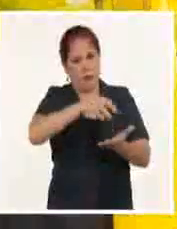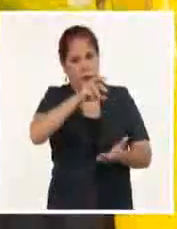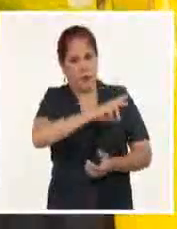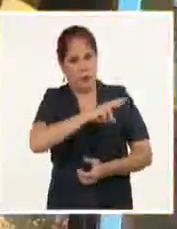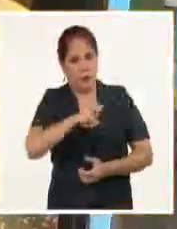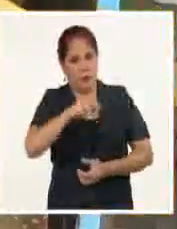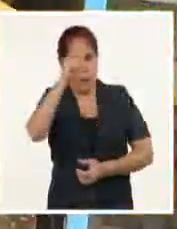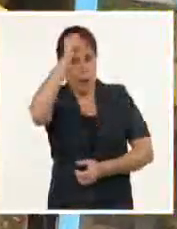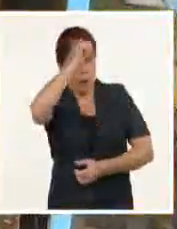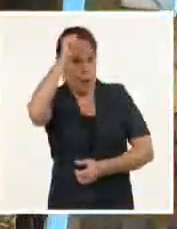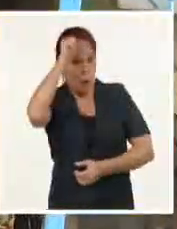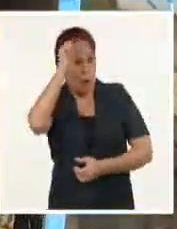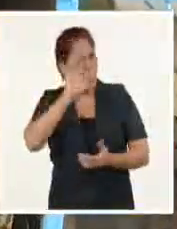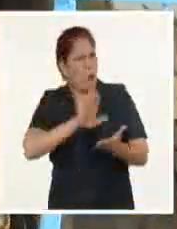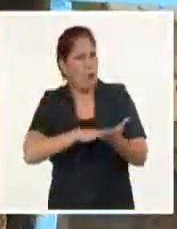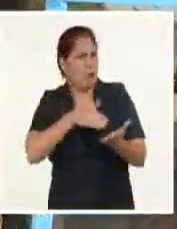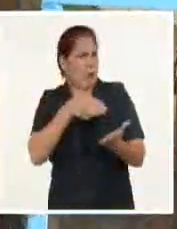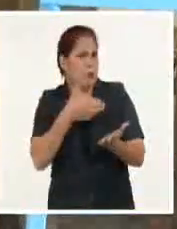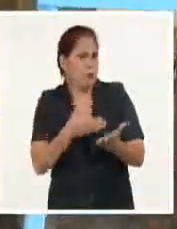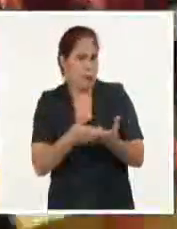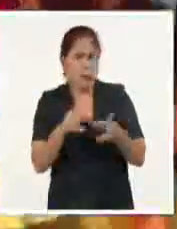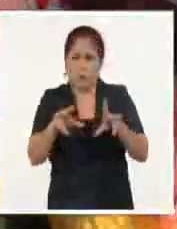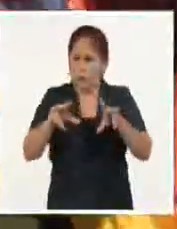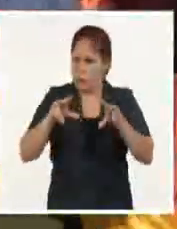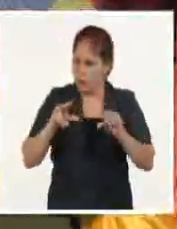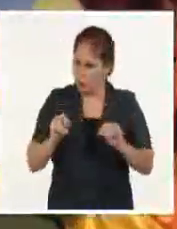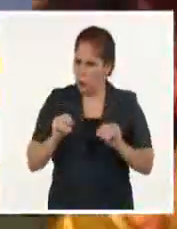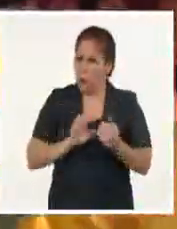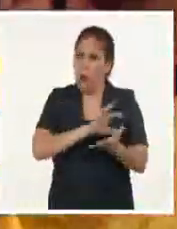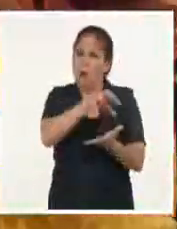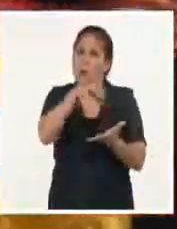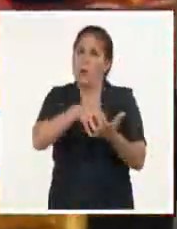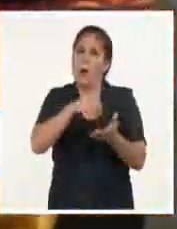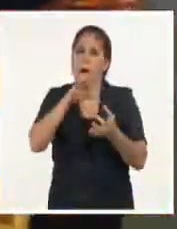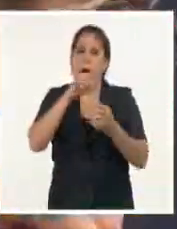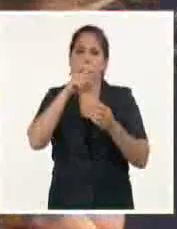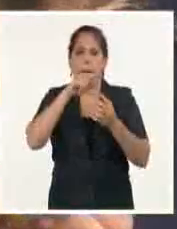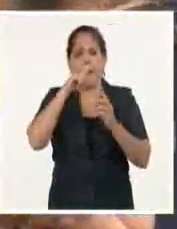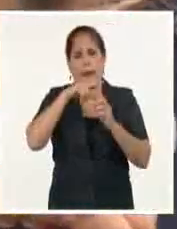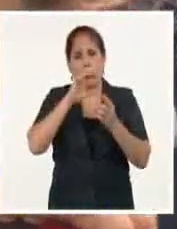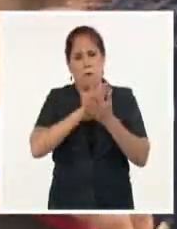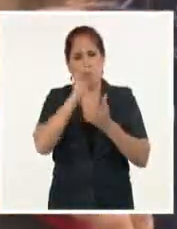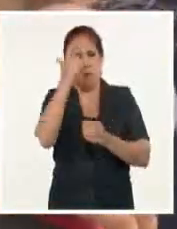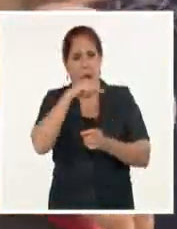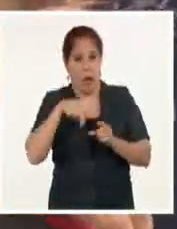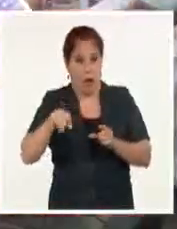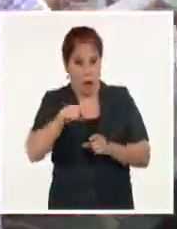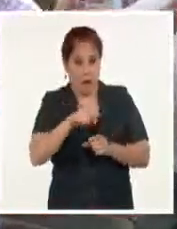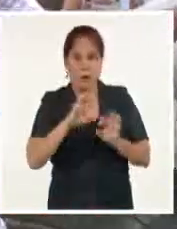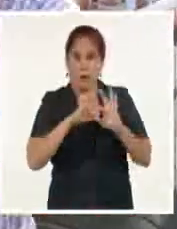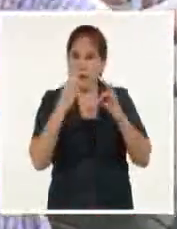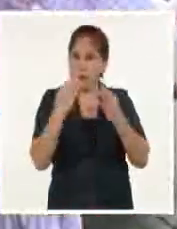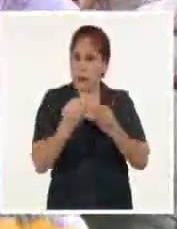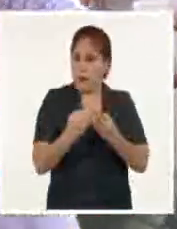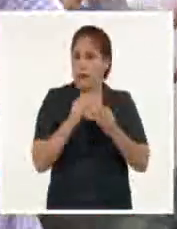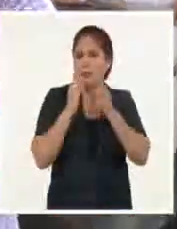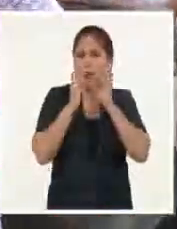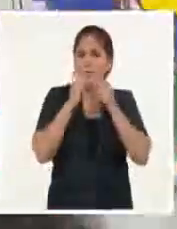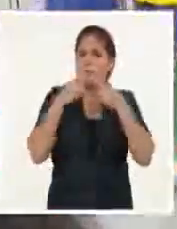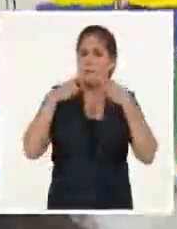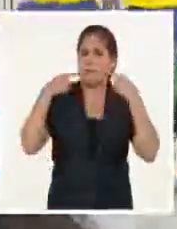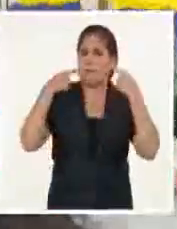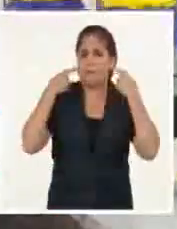Un domingo con nuevas propuestas en la barriada de La Timba llevó alegría para las familias de esta zona y especialmente para sus